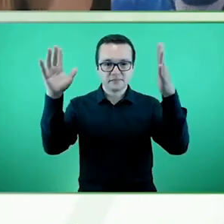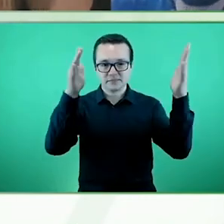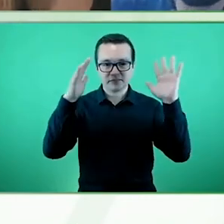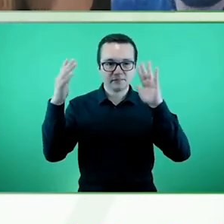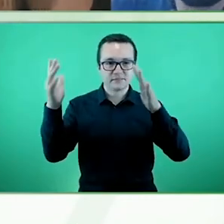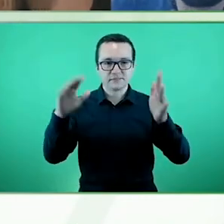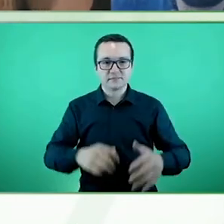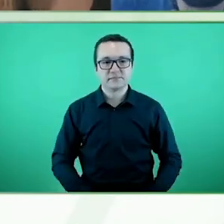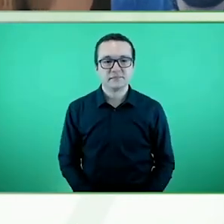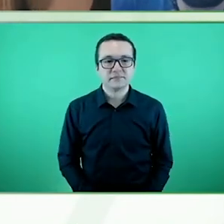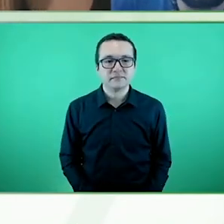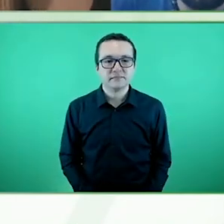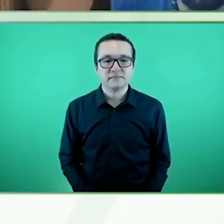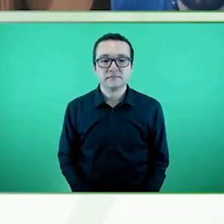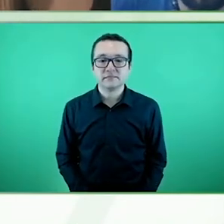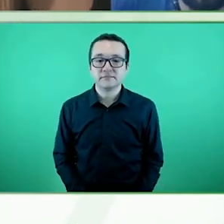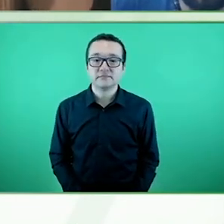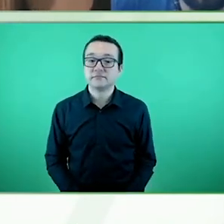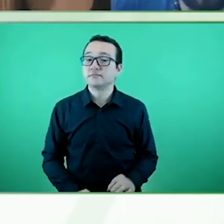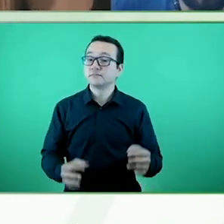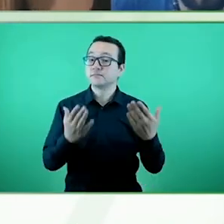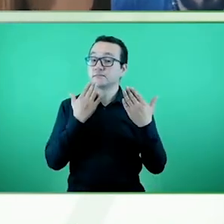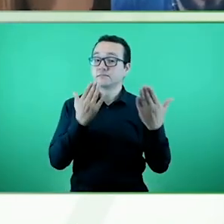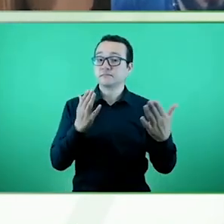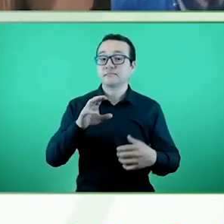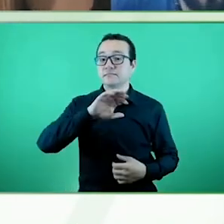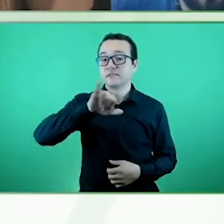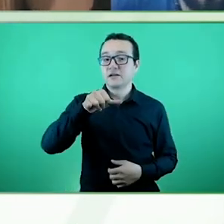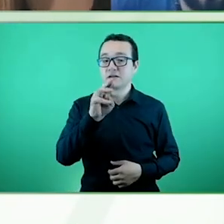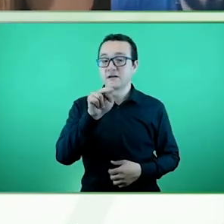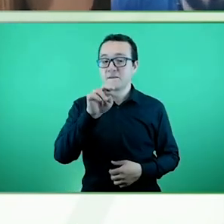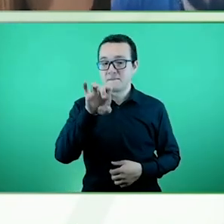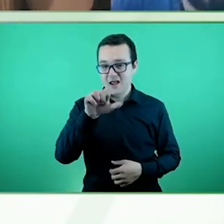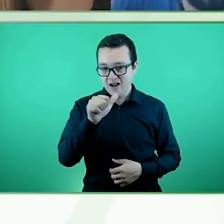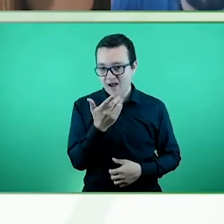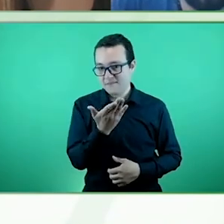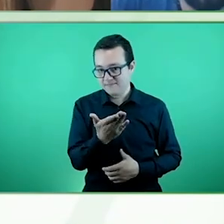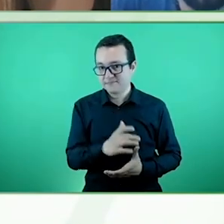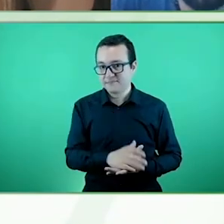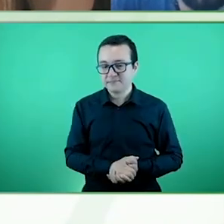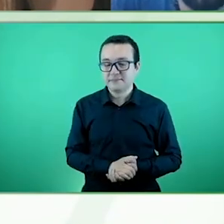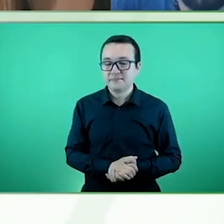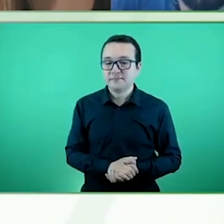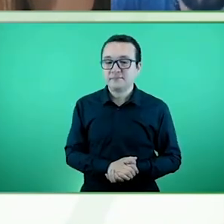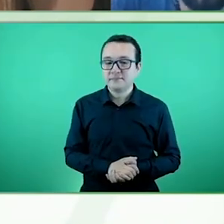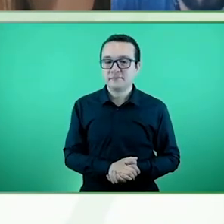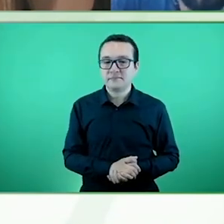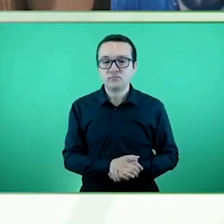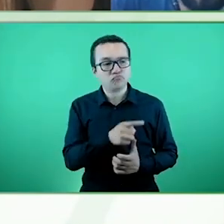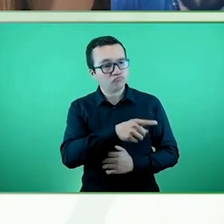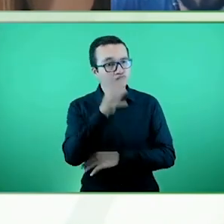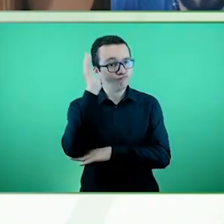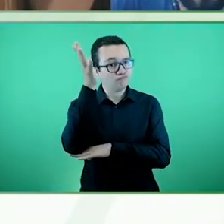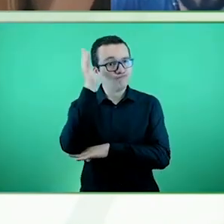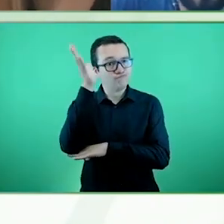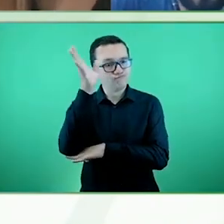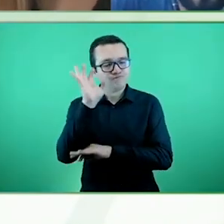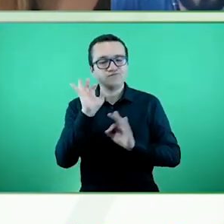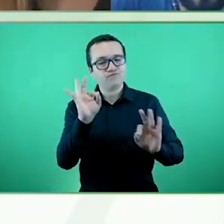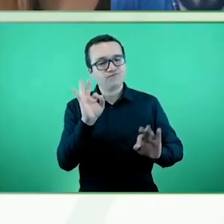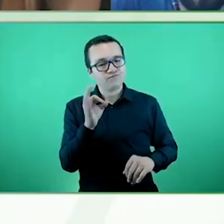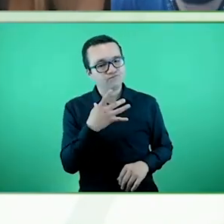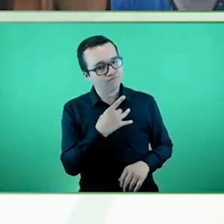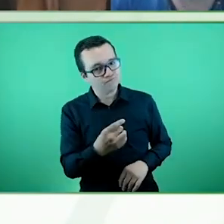Muchas gracias, Jimena. Te agradezco personalmente tu exposición porque no solo nos